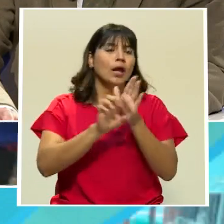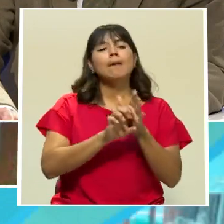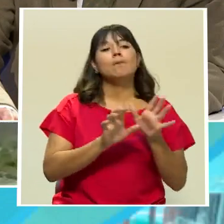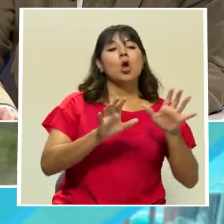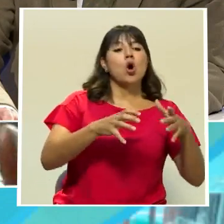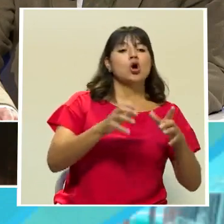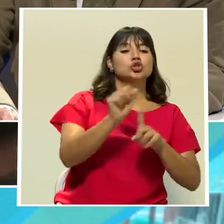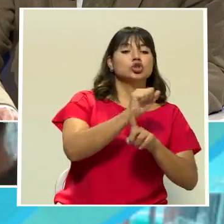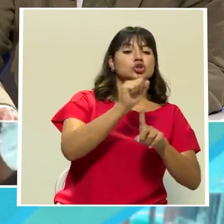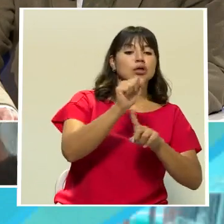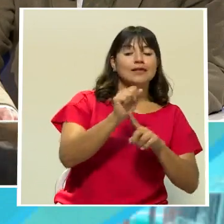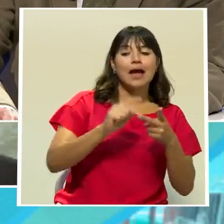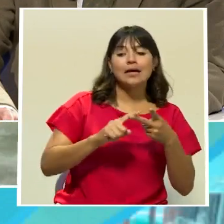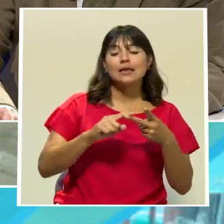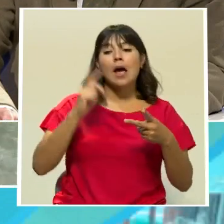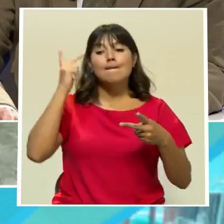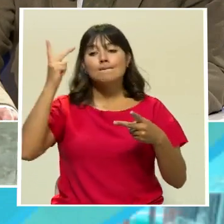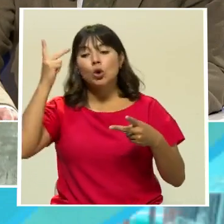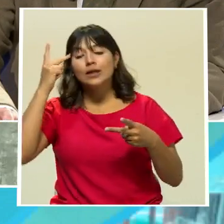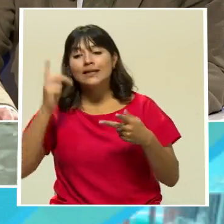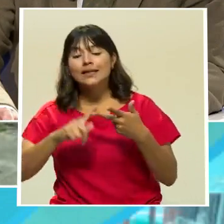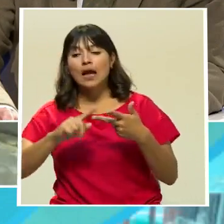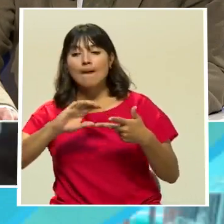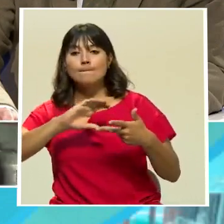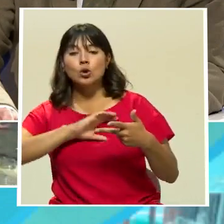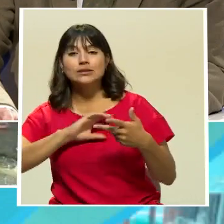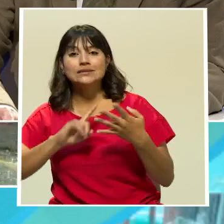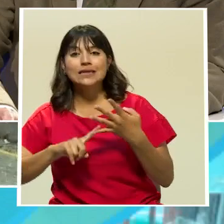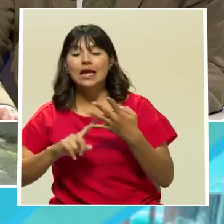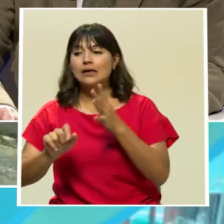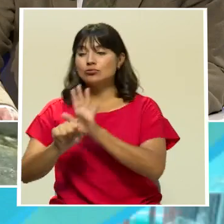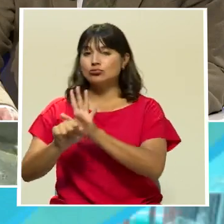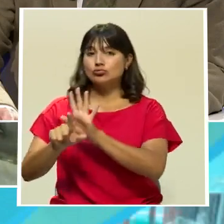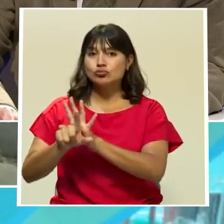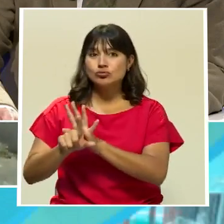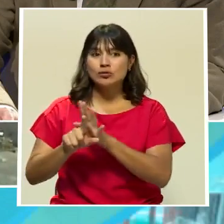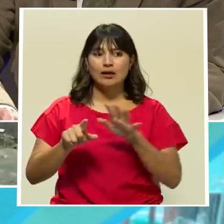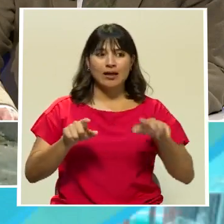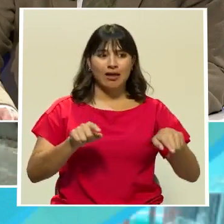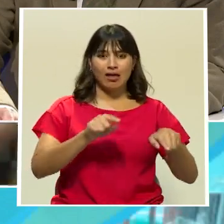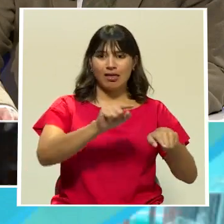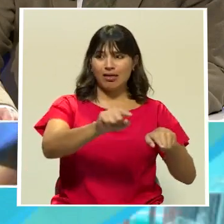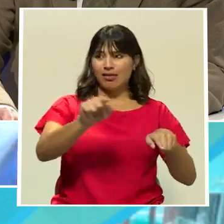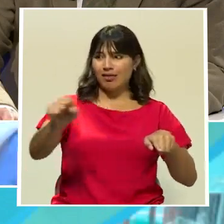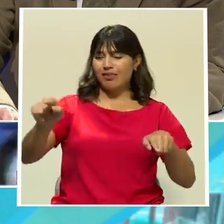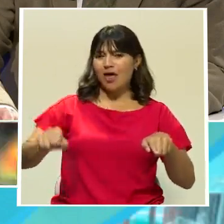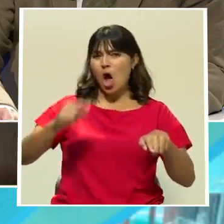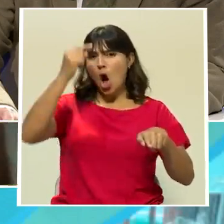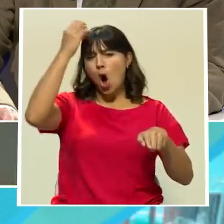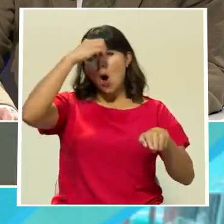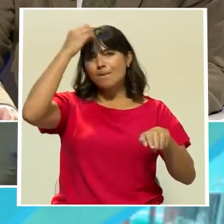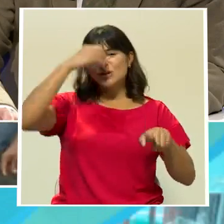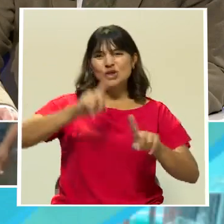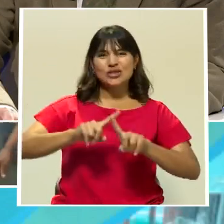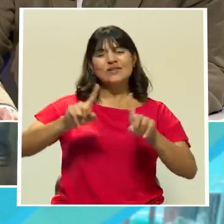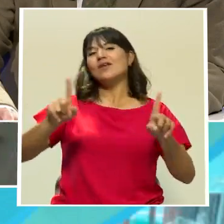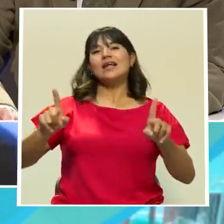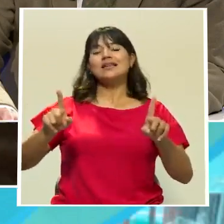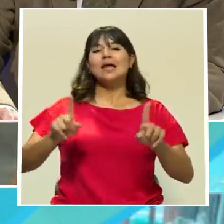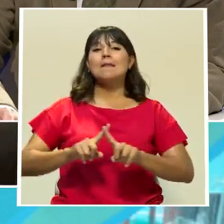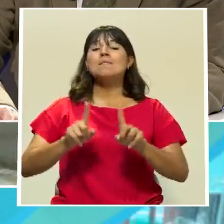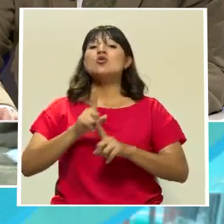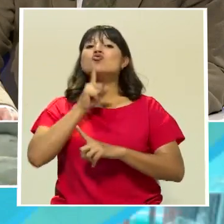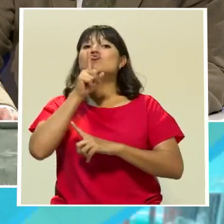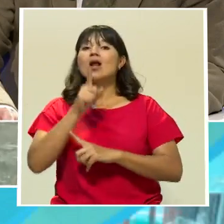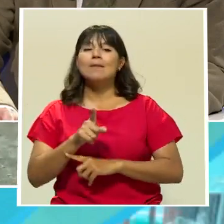Congreso debería ser el Congreso y la dinámica con el Poder Ejecutivo deberían ser los